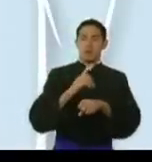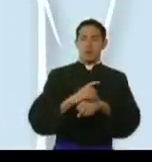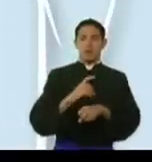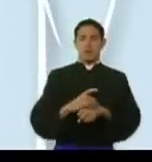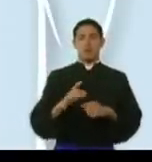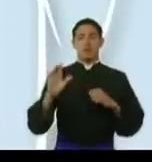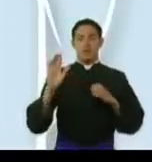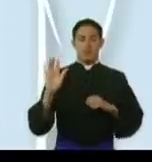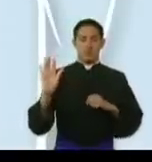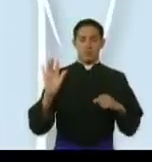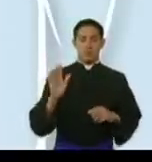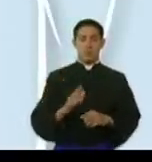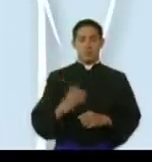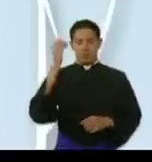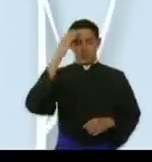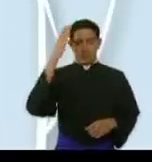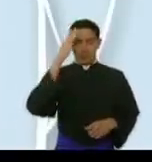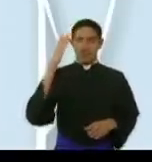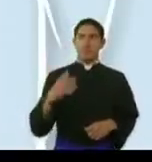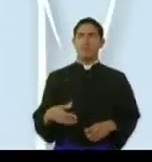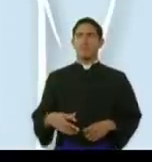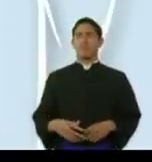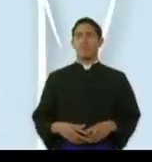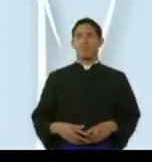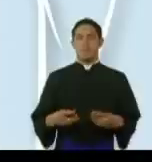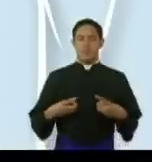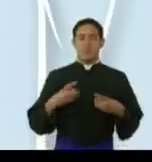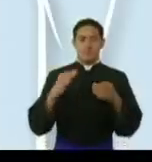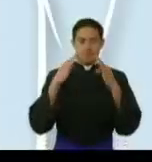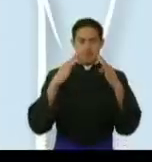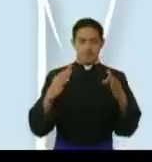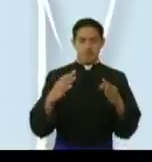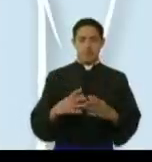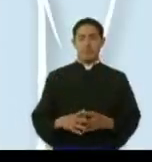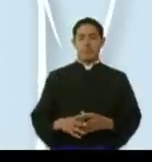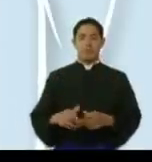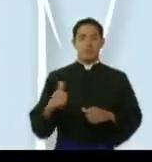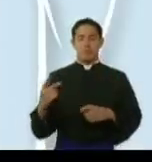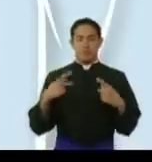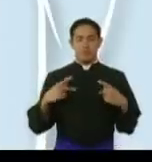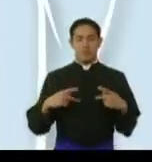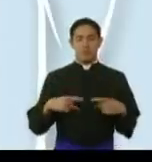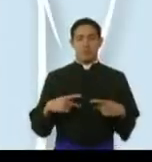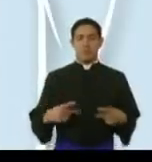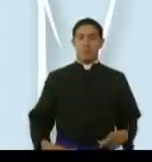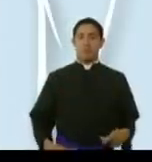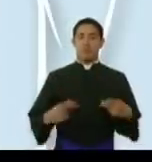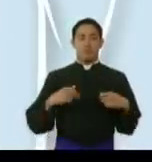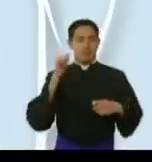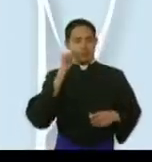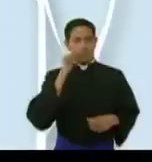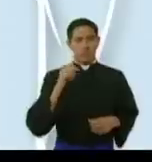compromiso bautismal en cada momento de nuestra vida, dando testimonio de tu amor hacia los demás y viviendo plenamente